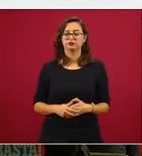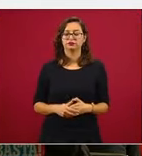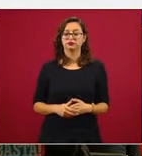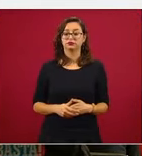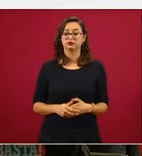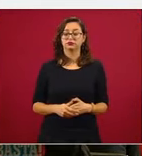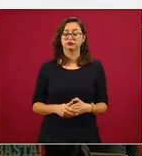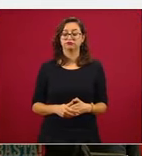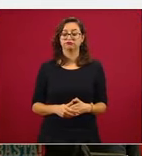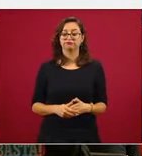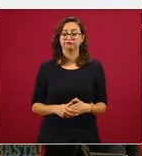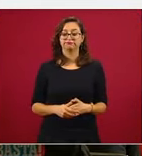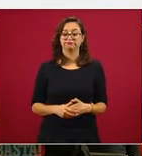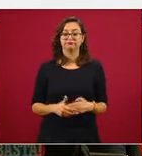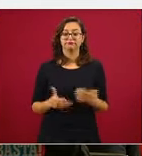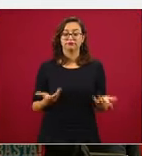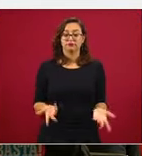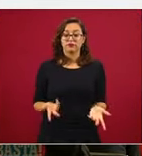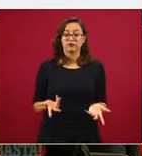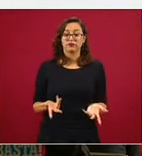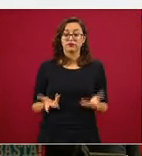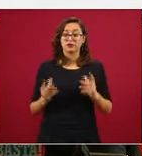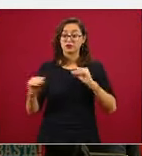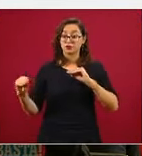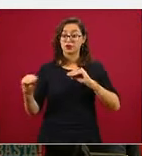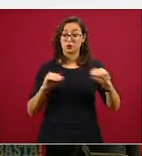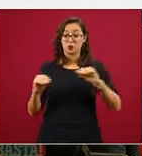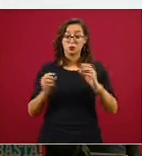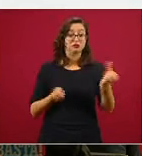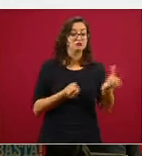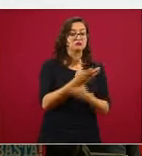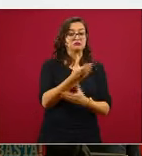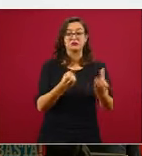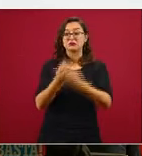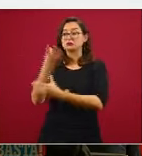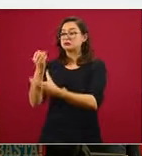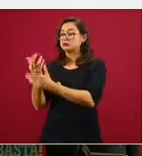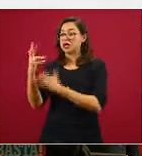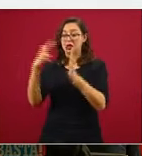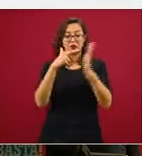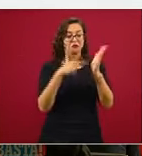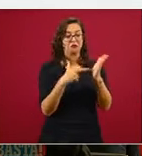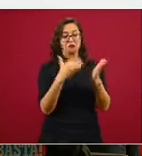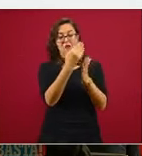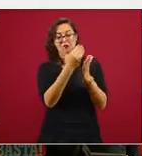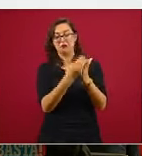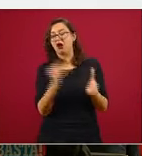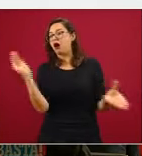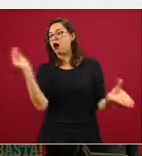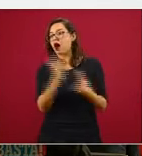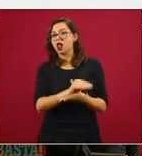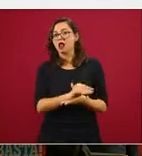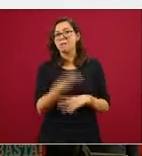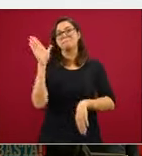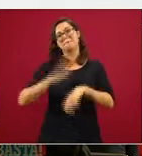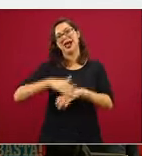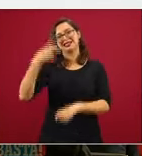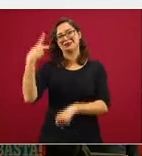Sobre todo, si la movilidad no se acompaña de estas recomendaciones. ¿Sí? Si nos estamos